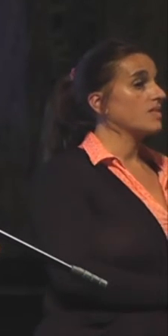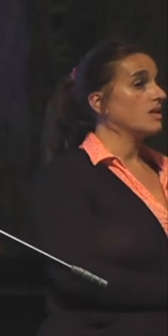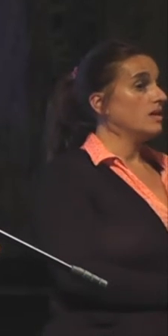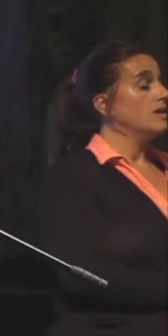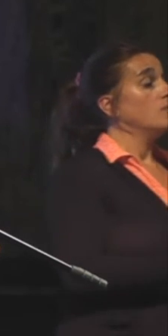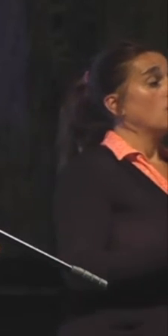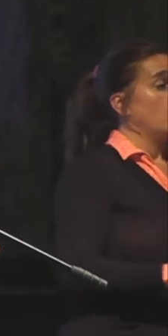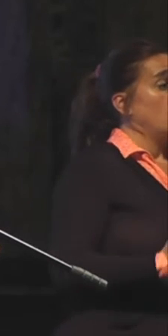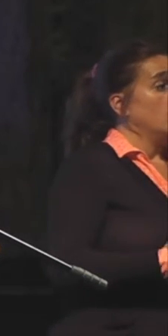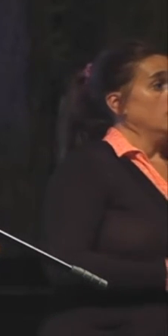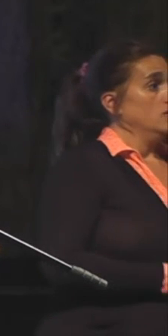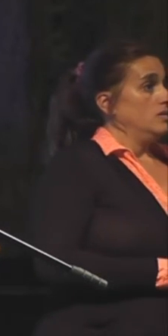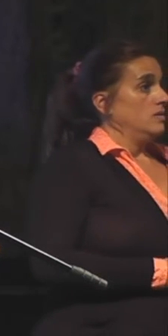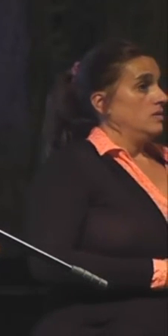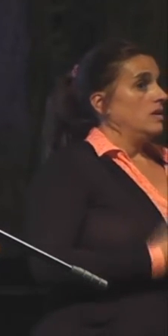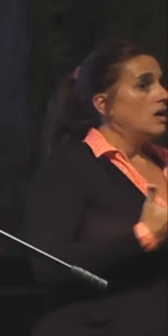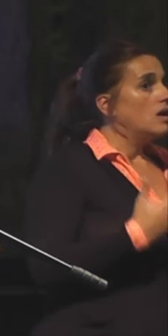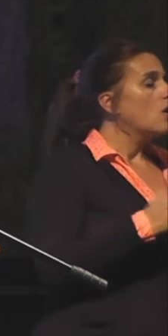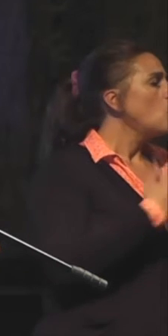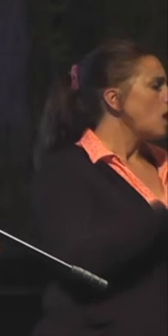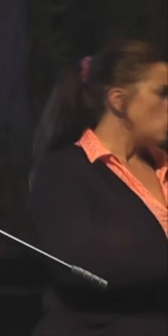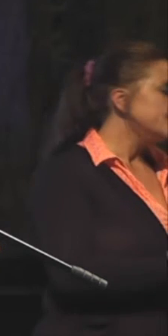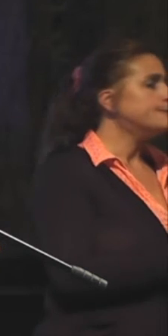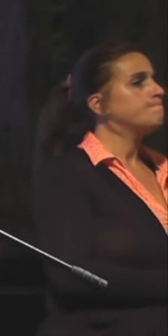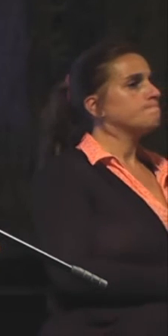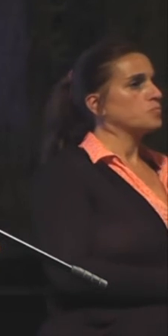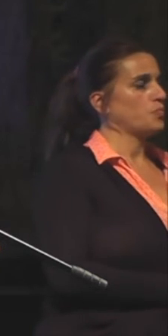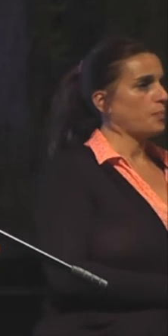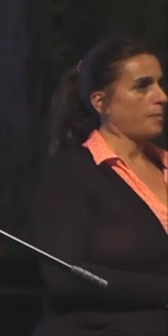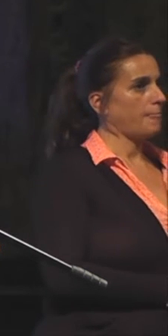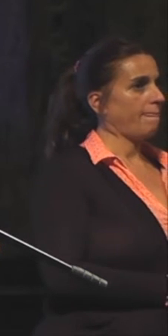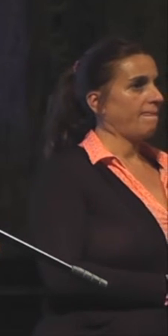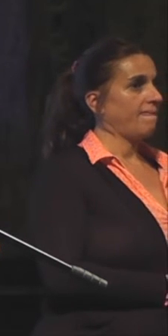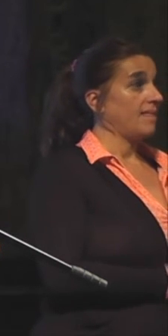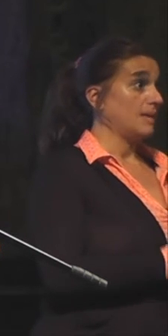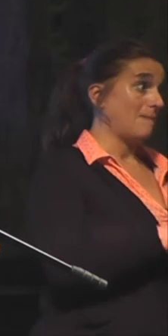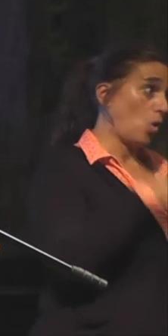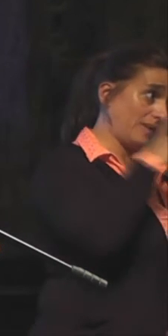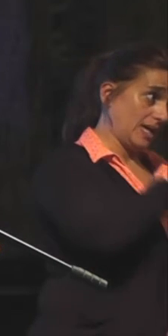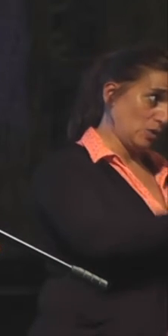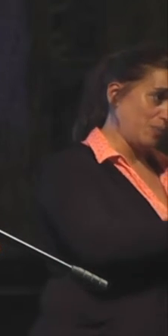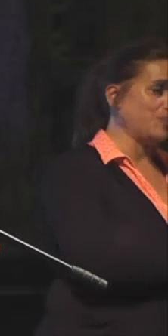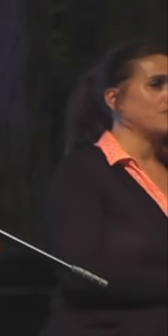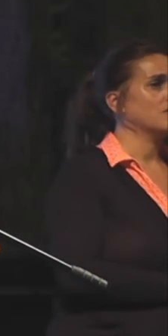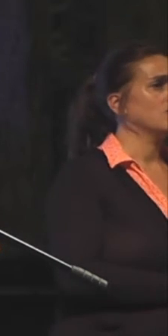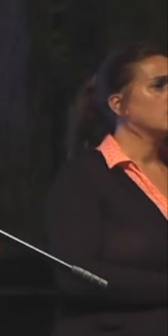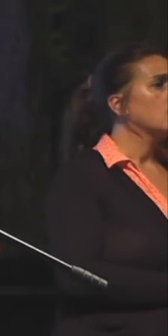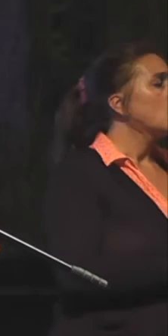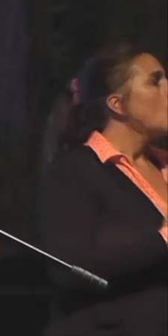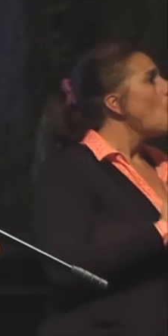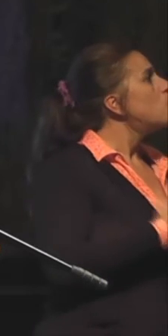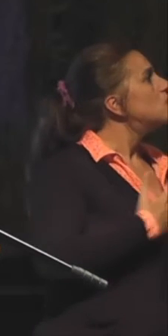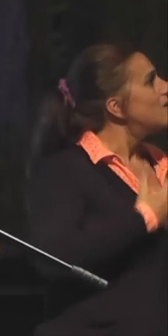ahí hay otro atributo que este sí que es más complicado hay que tener mucha seguridad